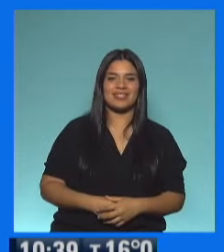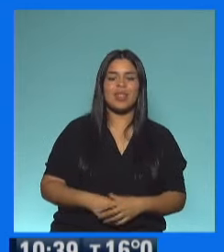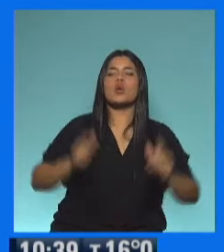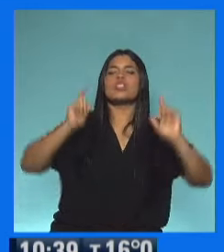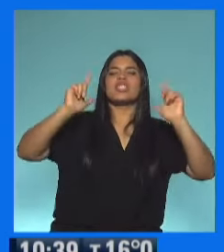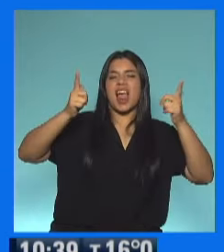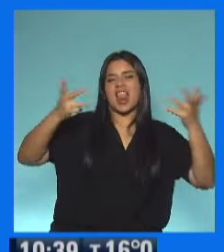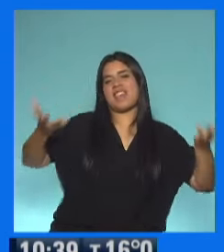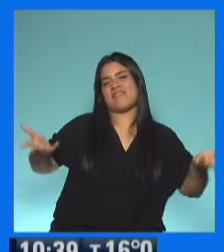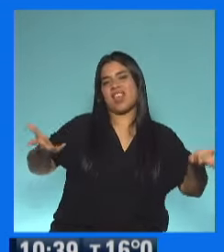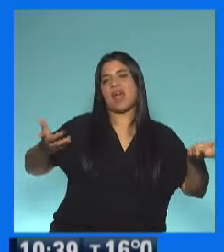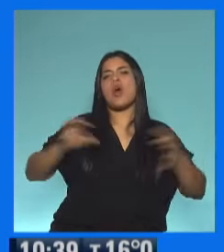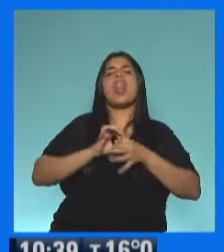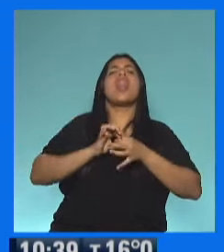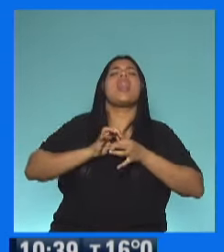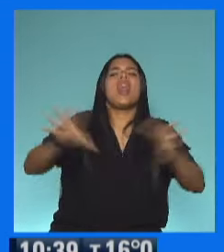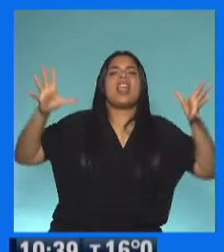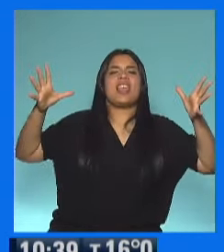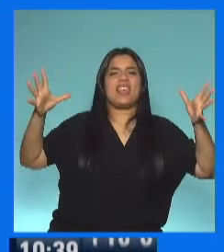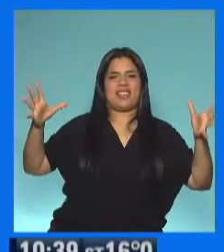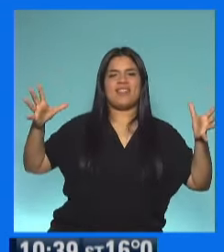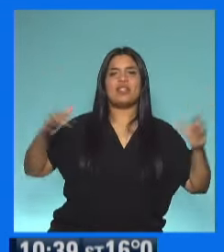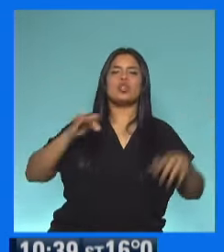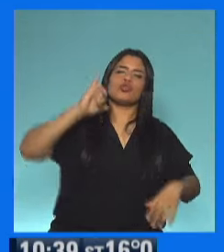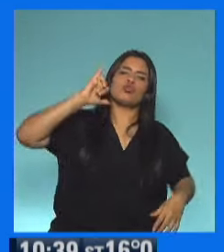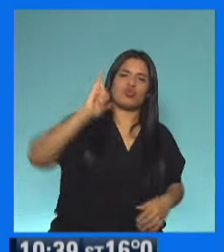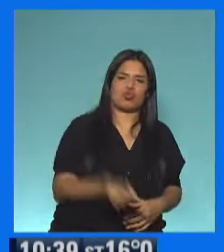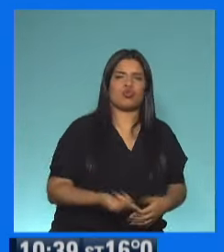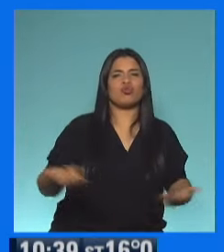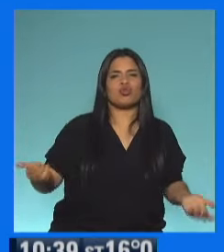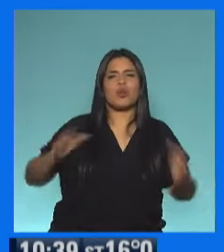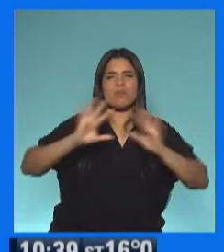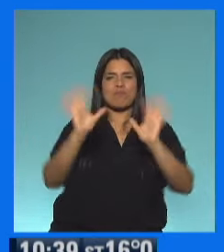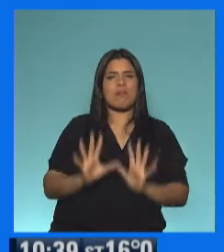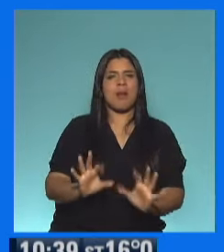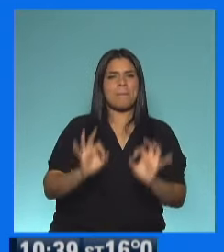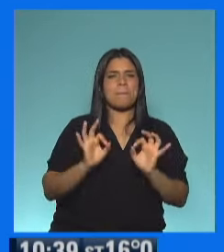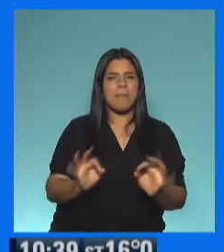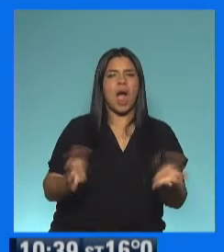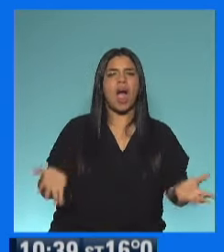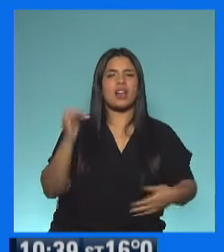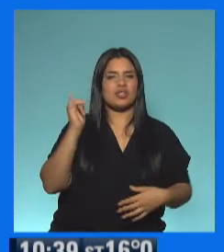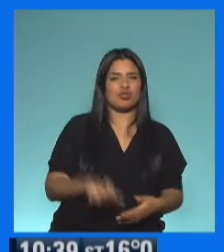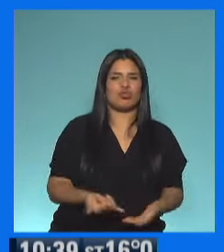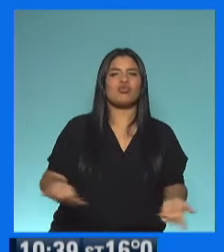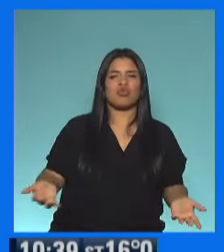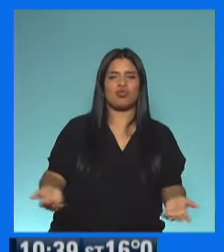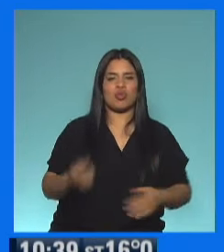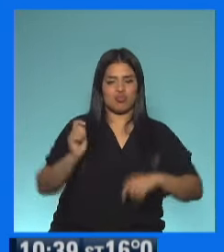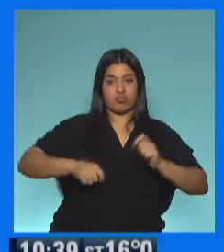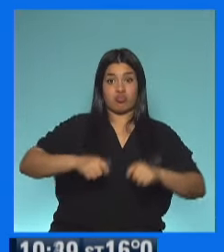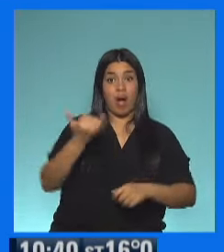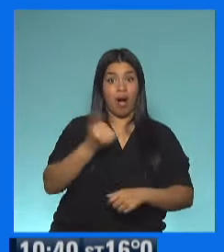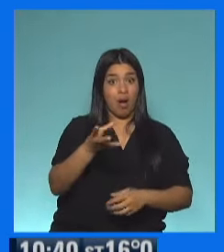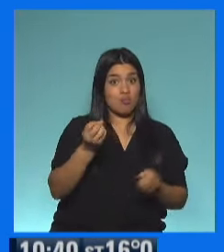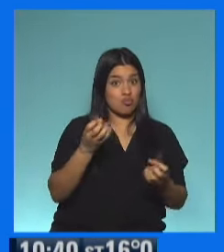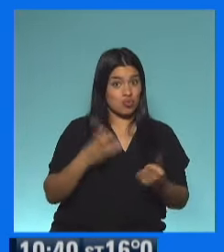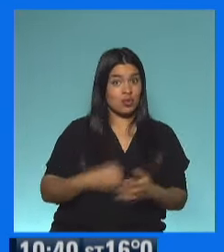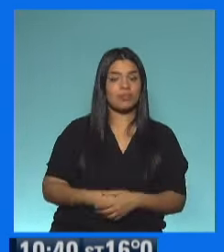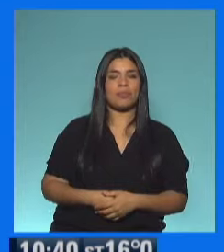¡Celebremos la libertad! Sí. ¡Claro que sí! ¡Preparadísima! ¡Qué murguera! Ahí tiene el redoblante, todo.